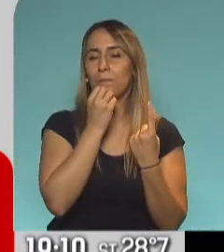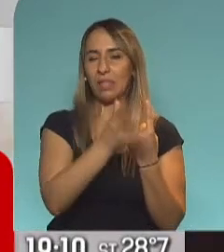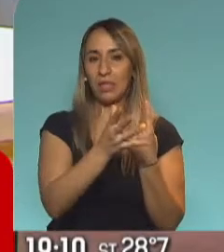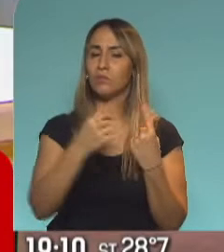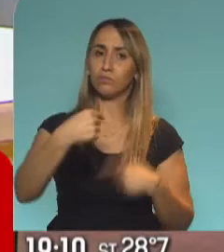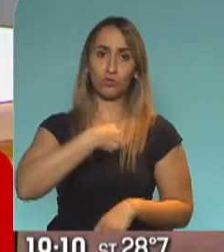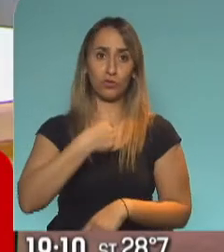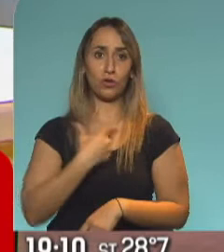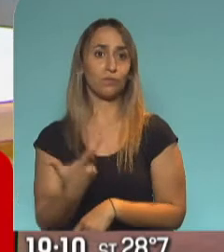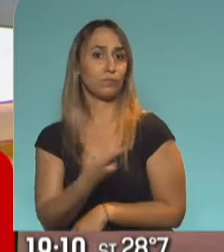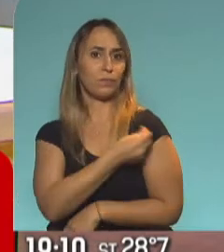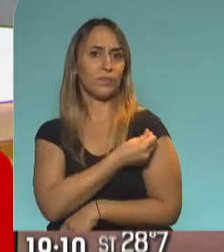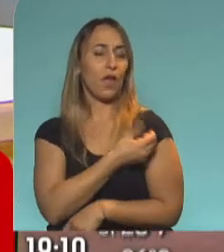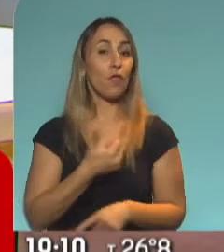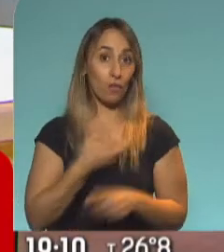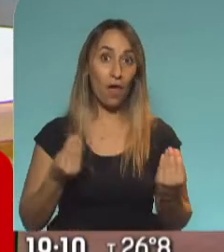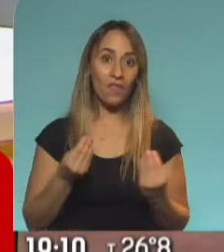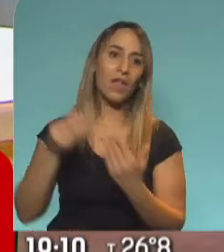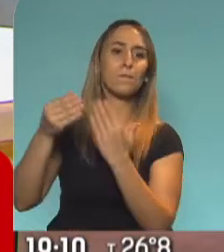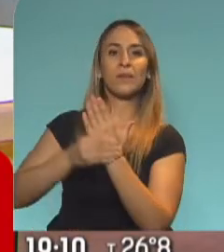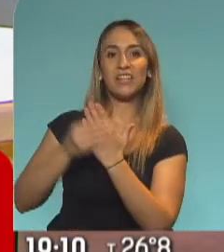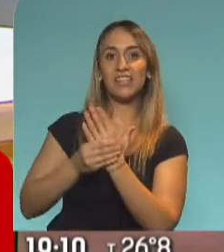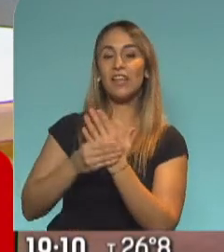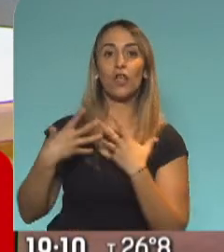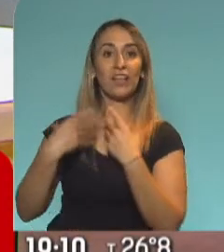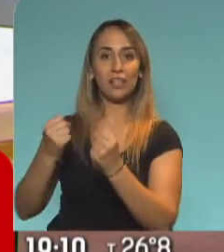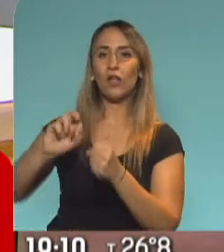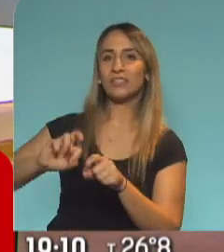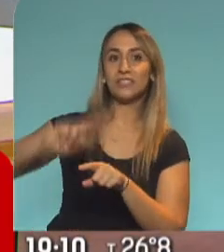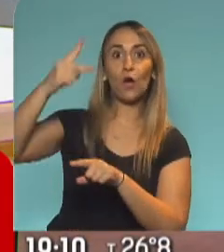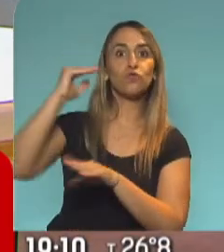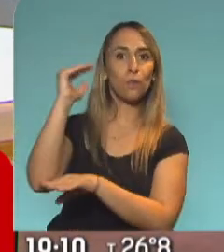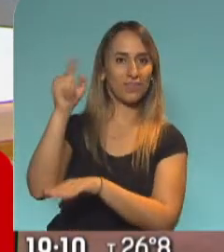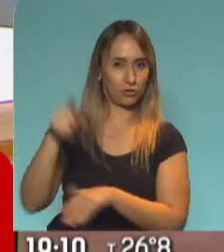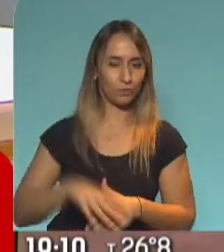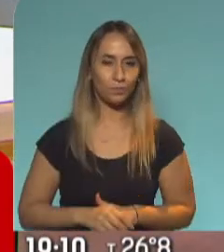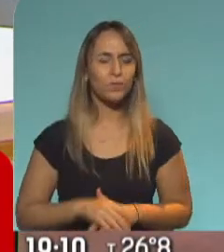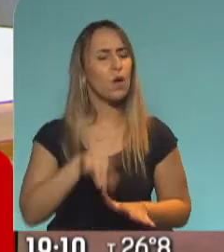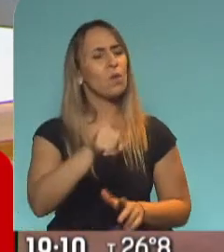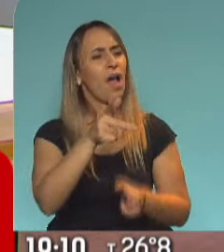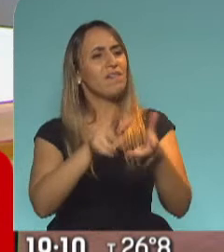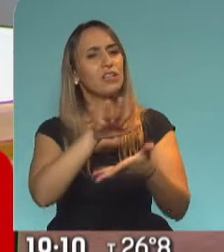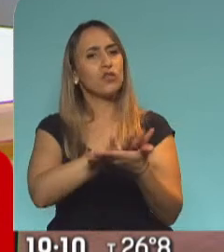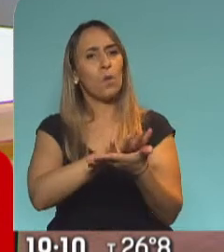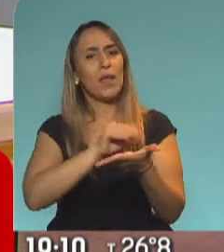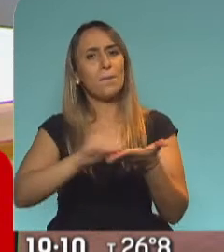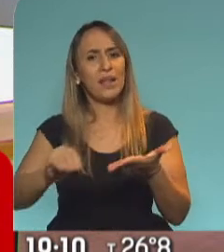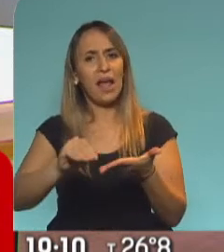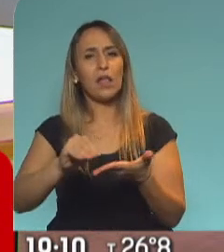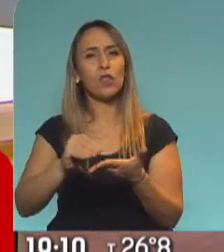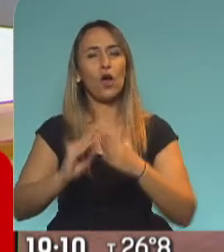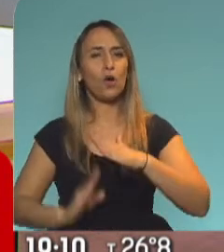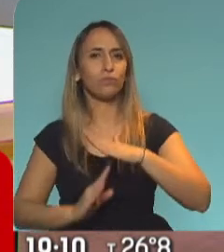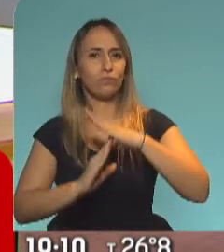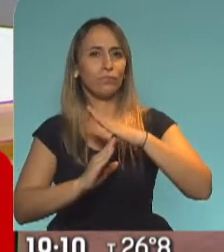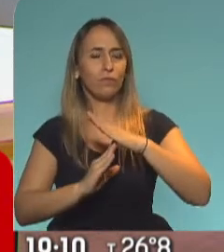en el Ministerio de Salud de la Nación en el segundo piso. Ajá. Hablas del personal estratégico. Creo que son 76 en total